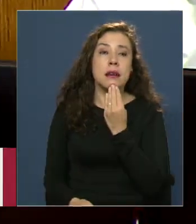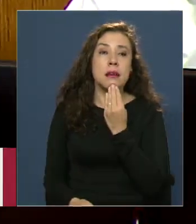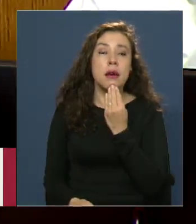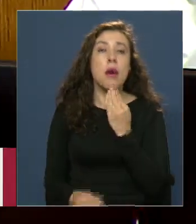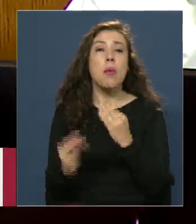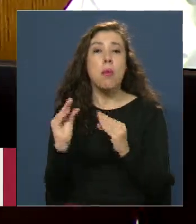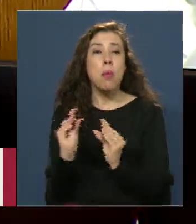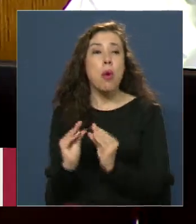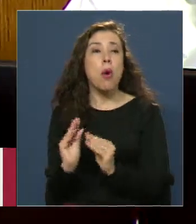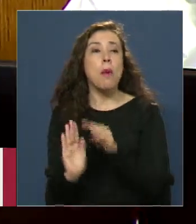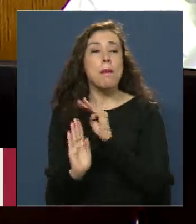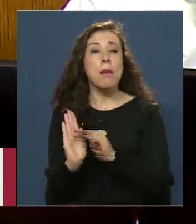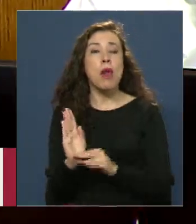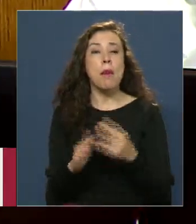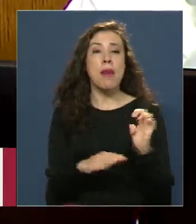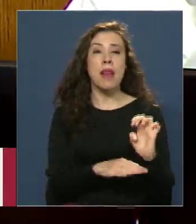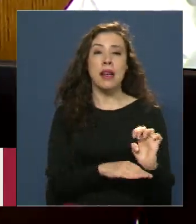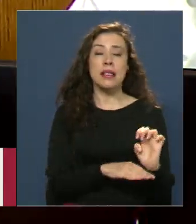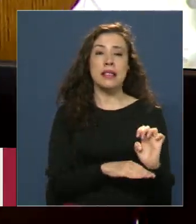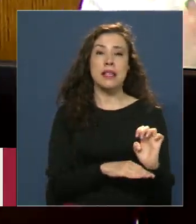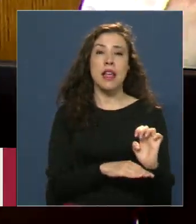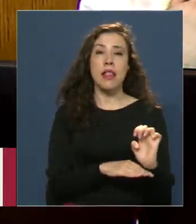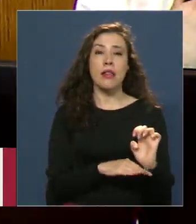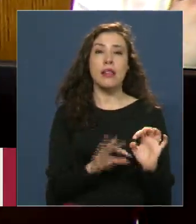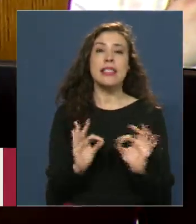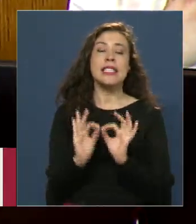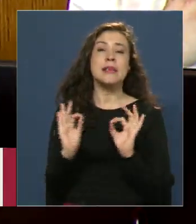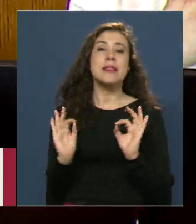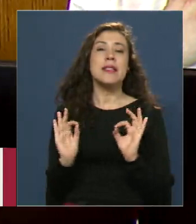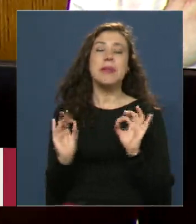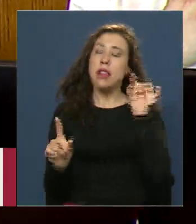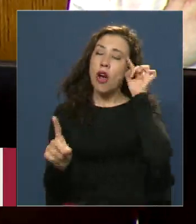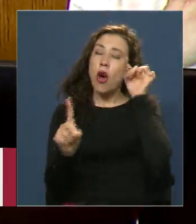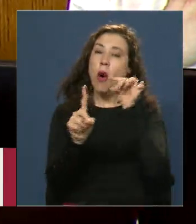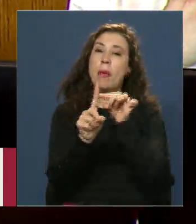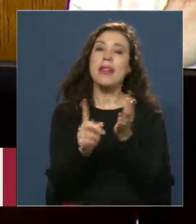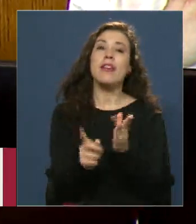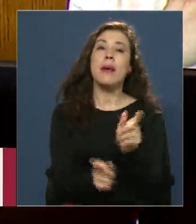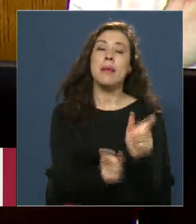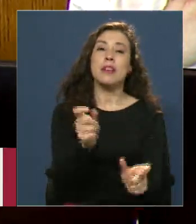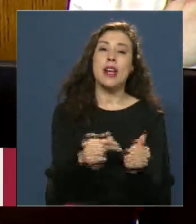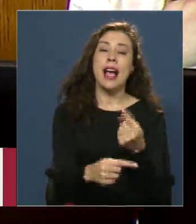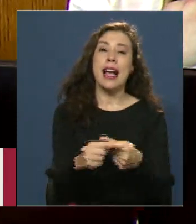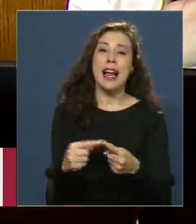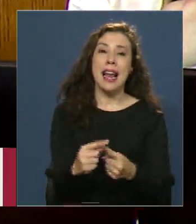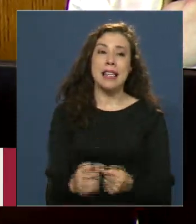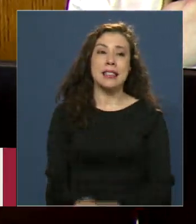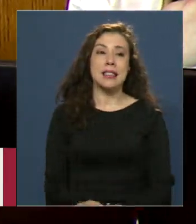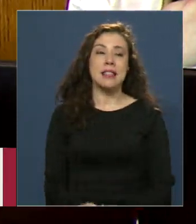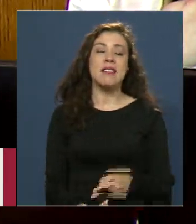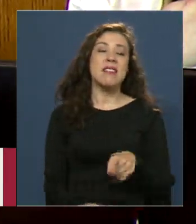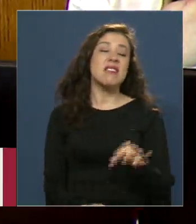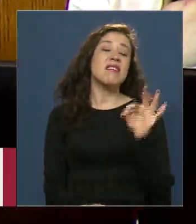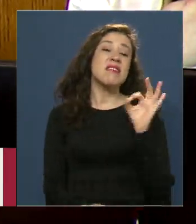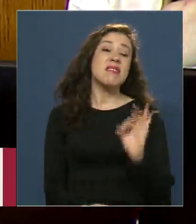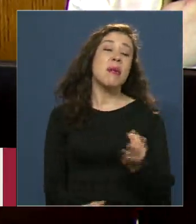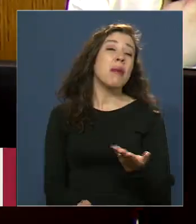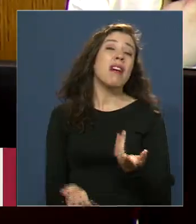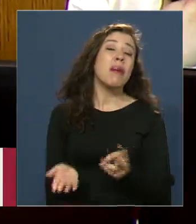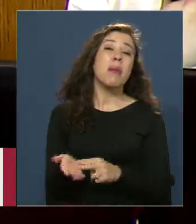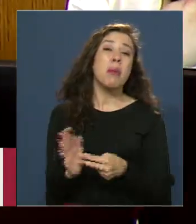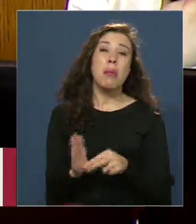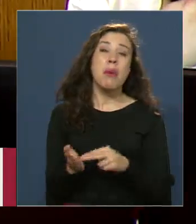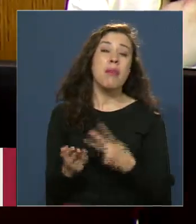pocos programas que tiene el Estado específicamente orientados a la clase media. Este es el típico